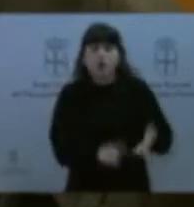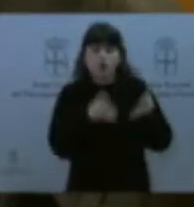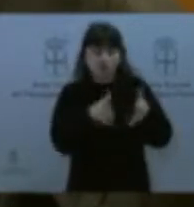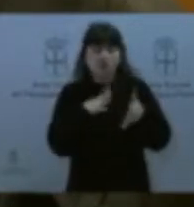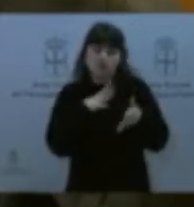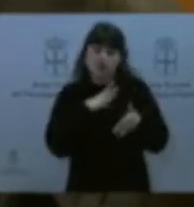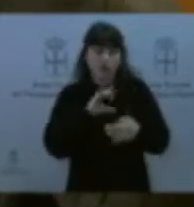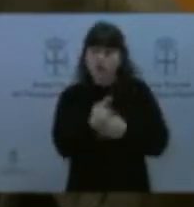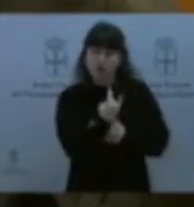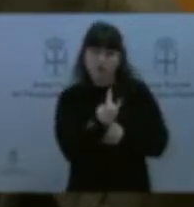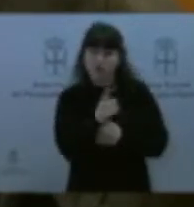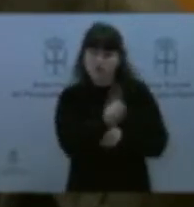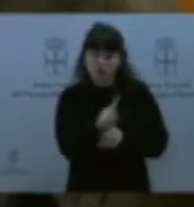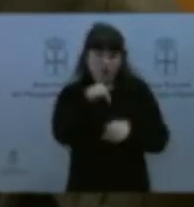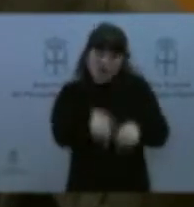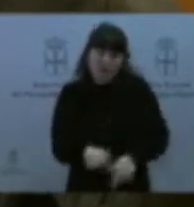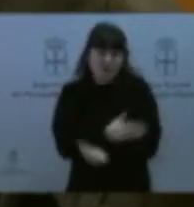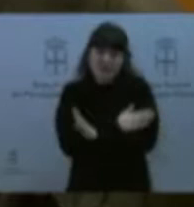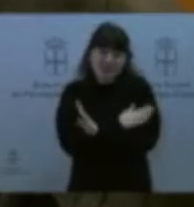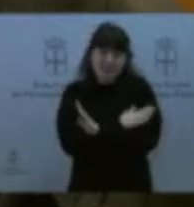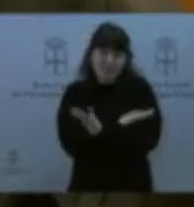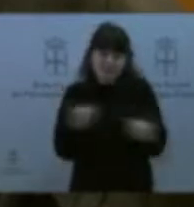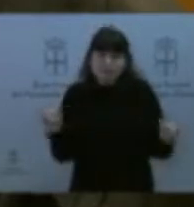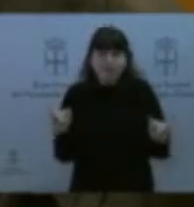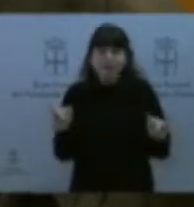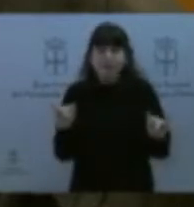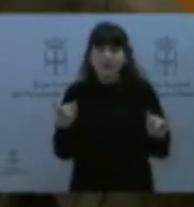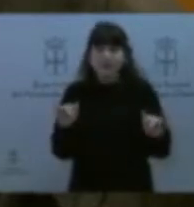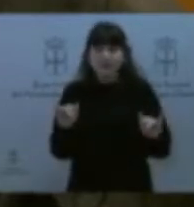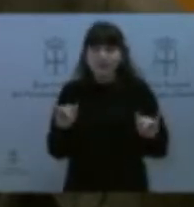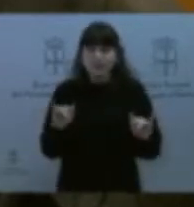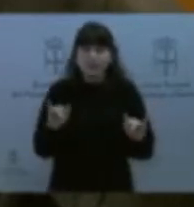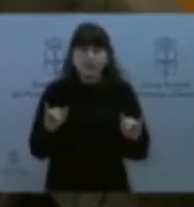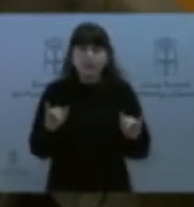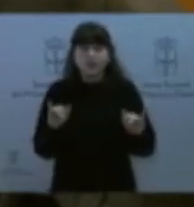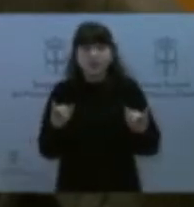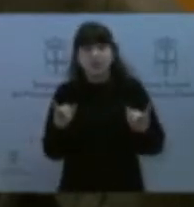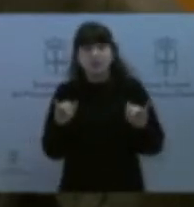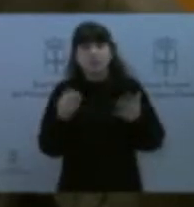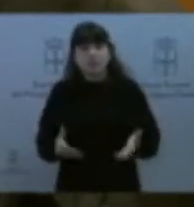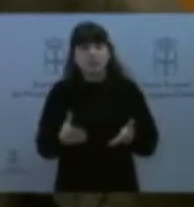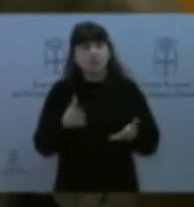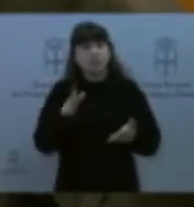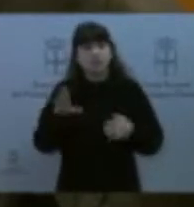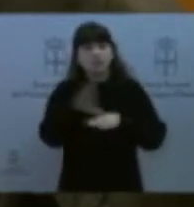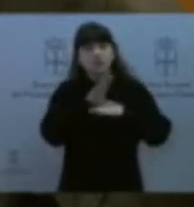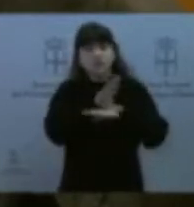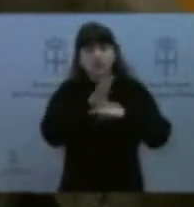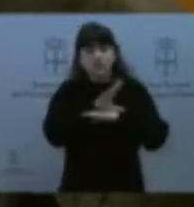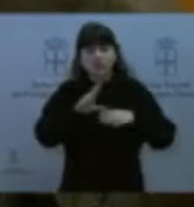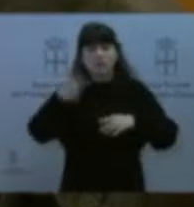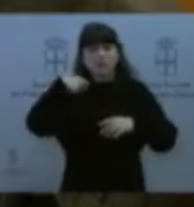teníamos abondo con la Consellería de Presidencia, con el señor Guillermo Martínez, ya teníamos abondo con la Consellería de Infraestructuras, con el